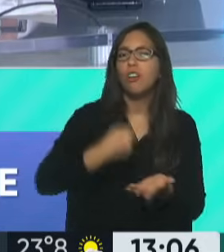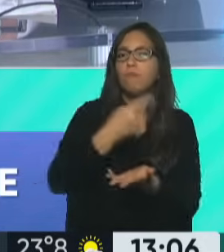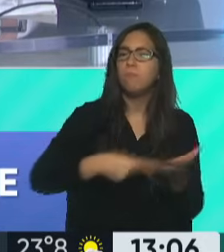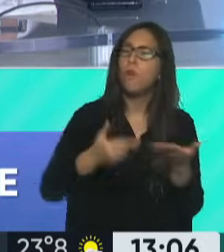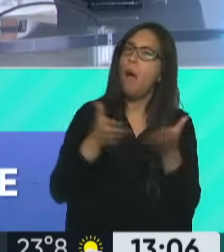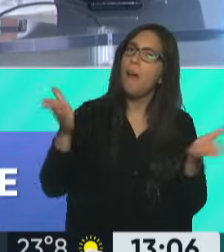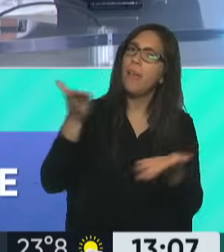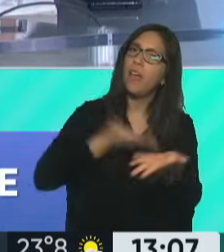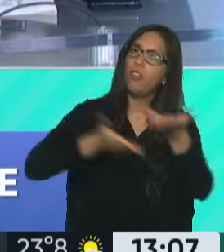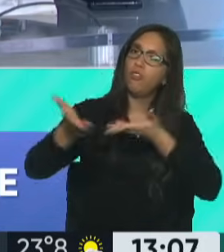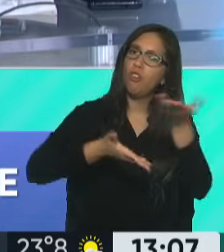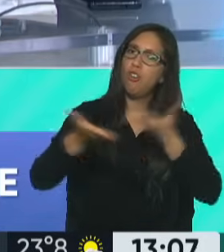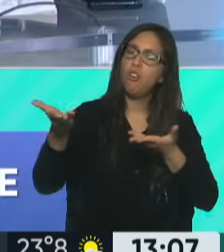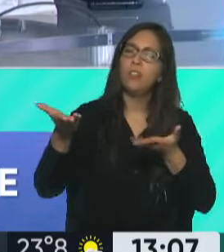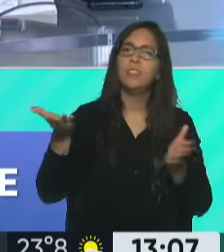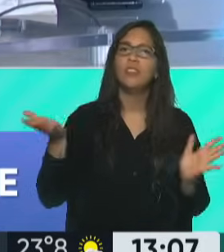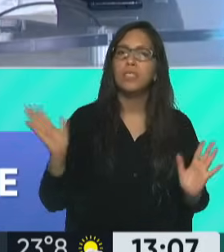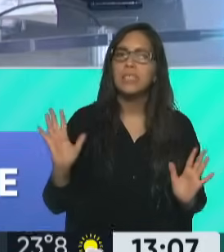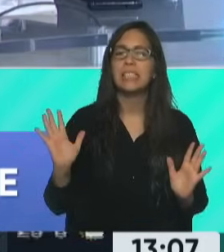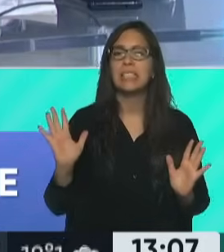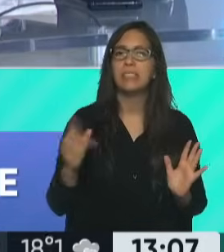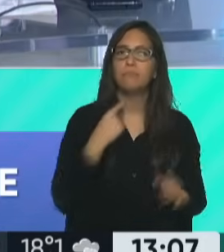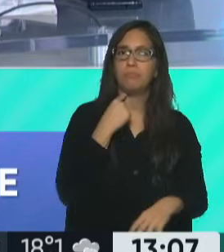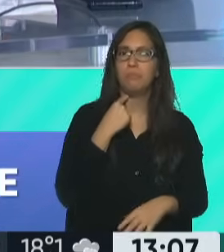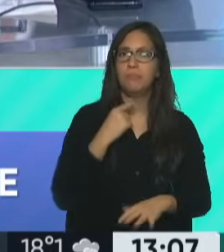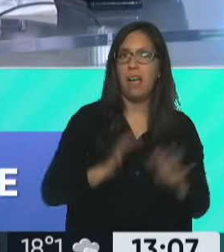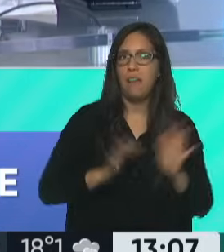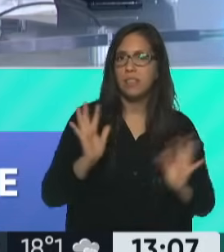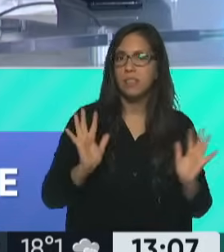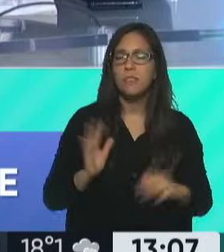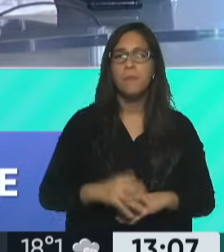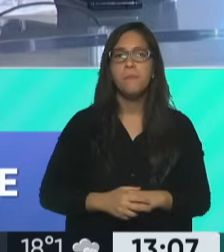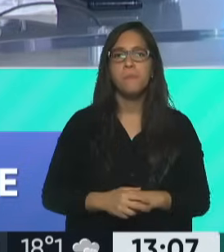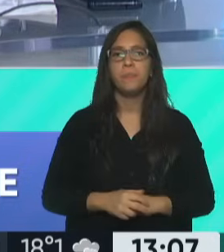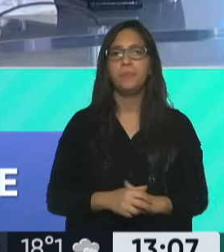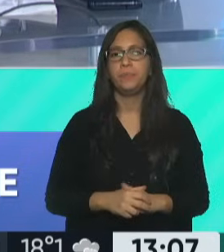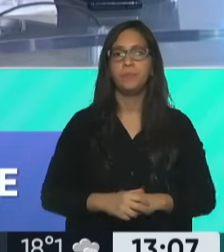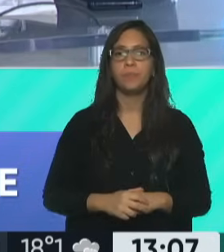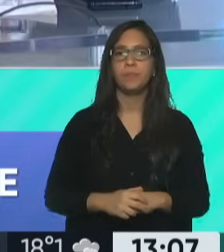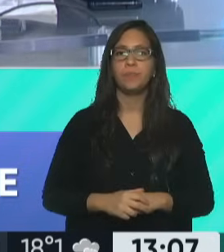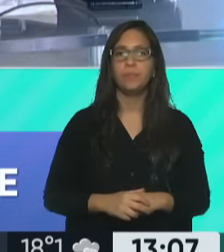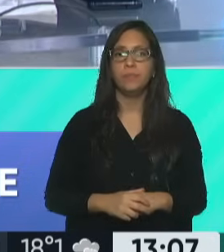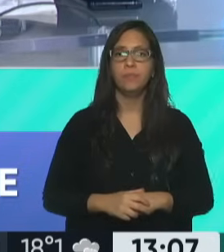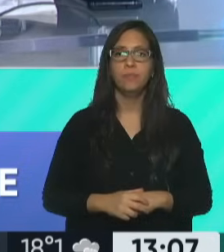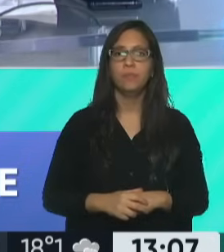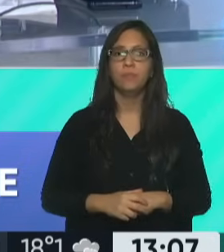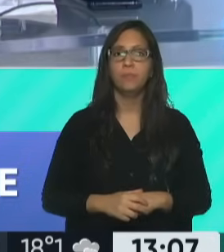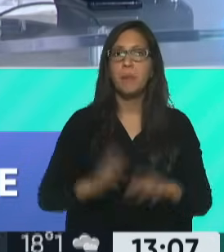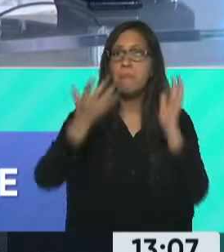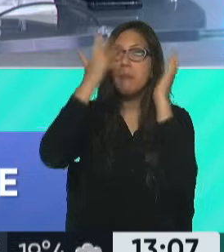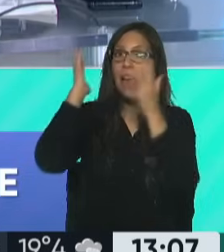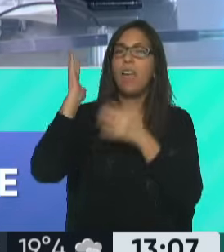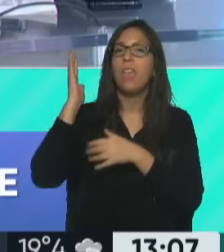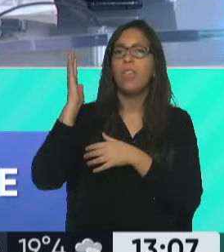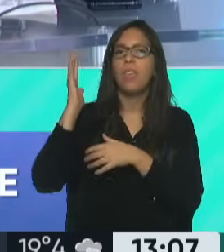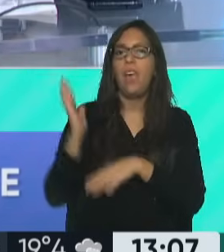sufre las restricciones de ingreso a otros países recordemos además que uno de los planteos que ha hecho el eh Javier milay y